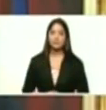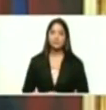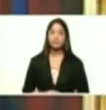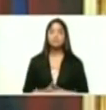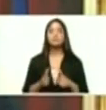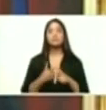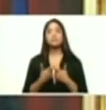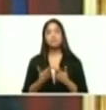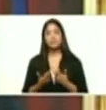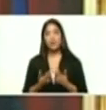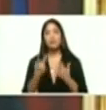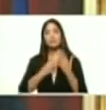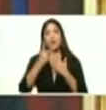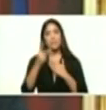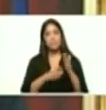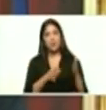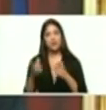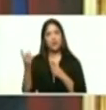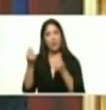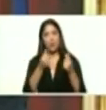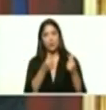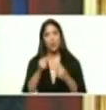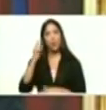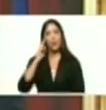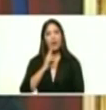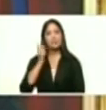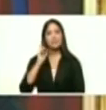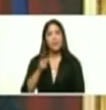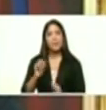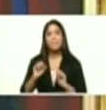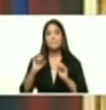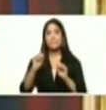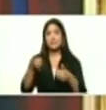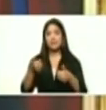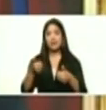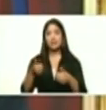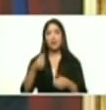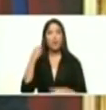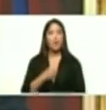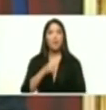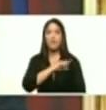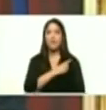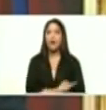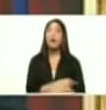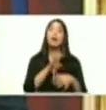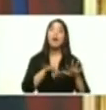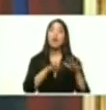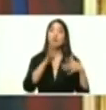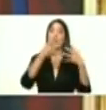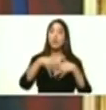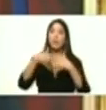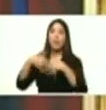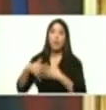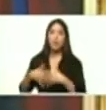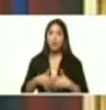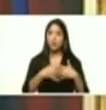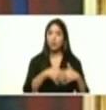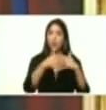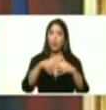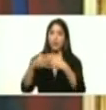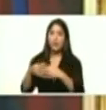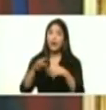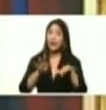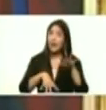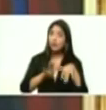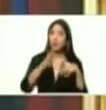Entonces, esa agenda económica bolivariana debe activarse cada vez con mayor fuerza. Los 14 motores, los 14